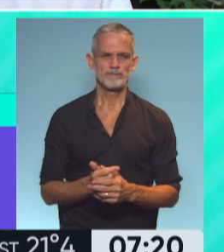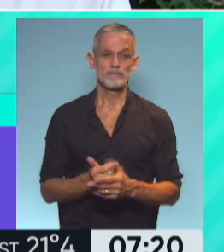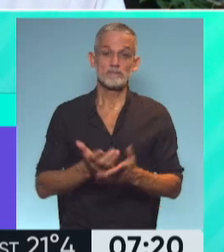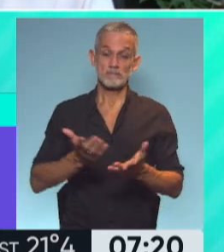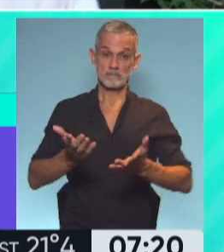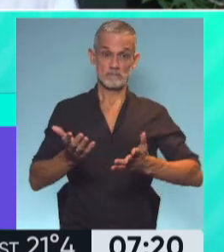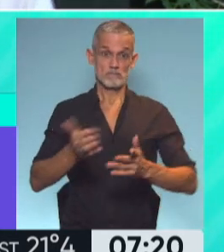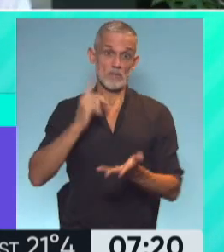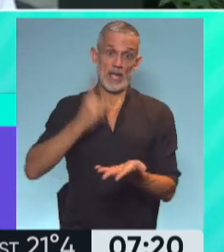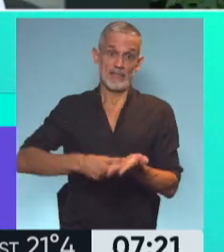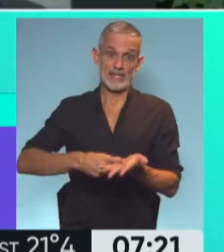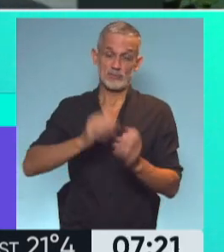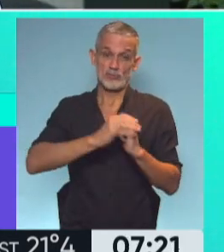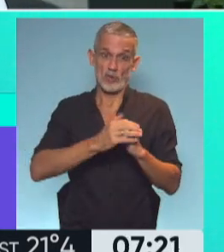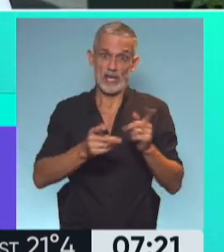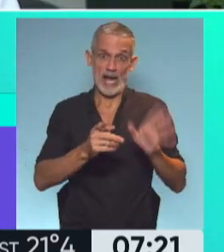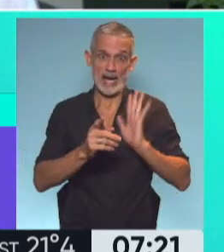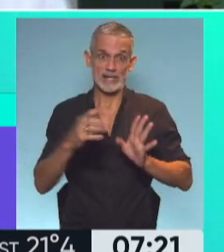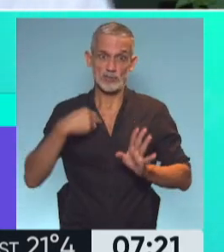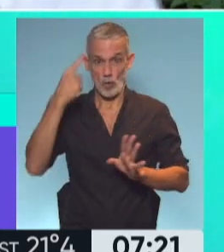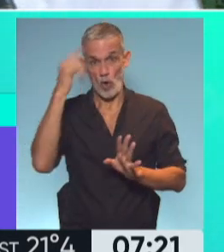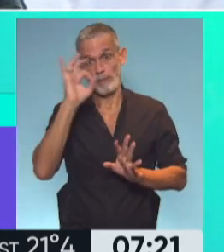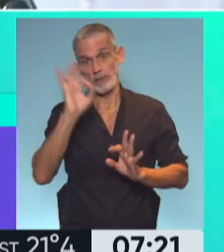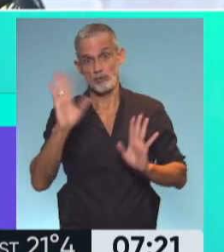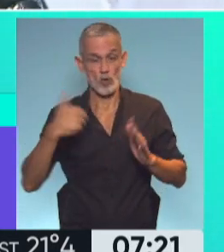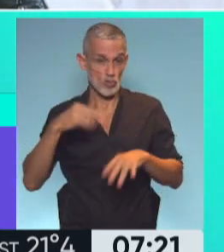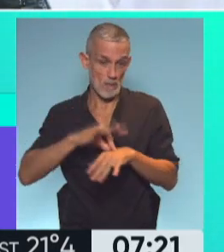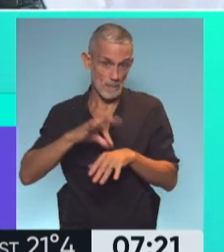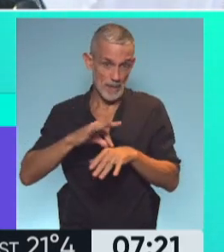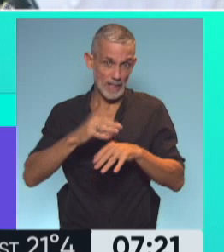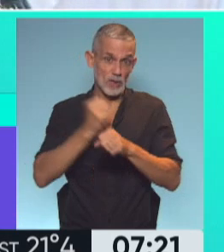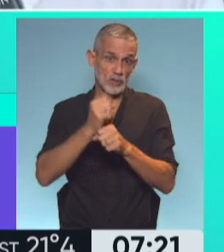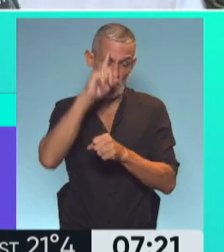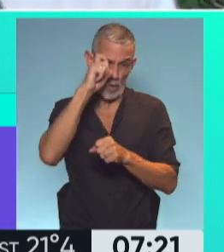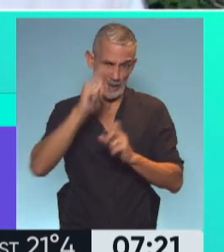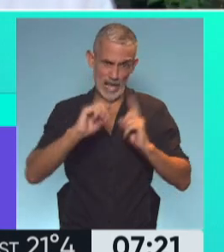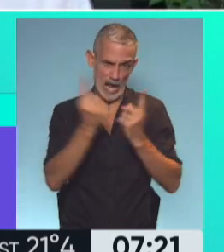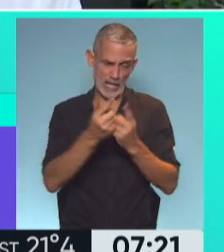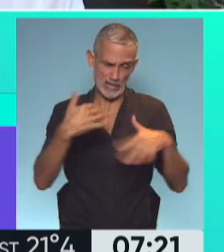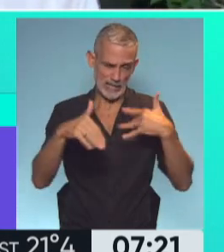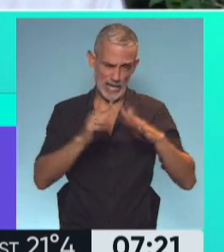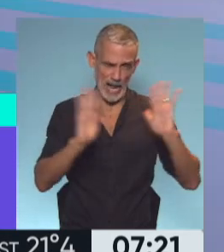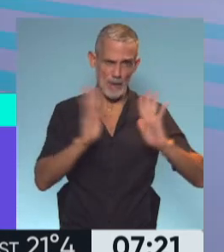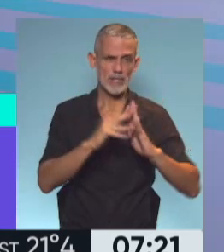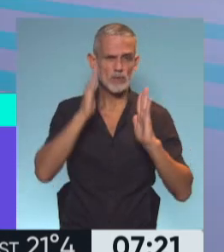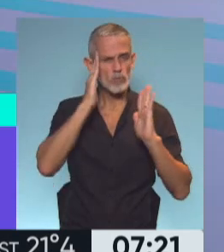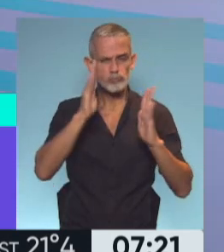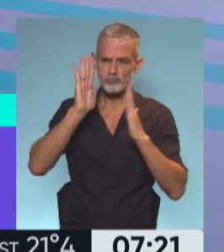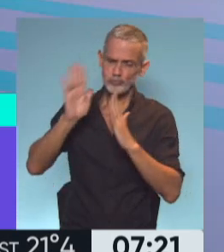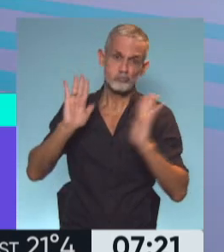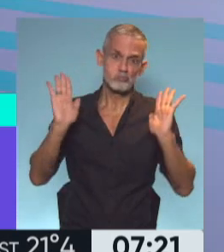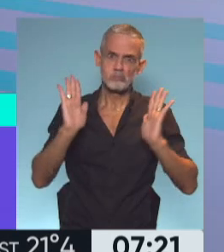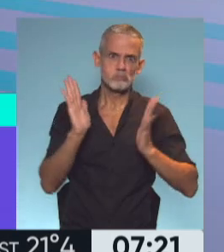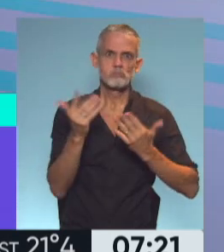Bueno, es una decisión de Larreta. Yo doy una opinión como médico intensivista. Claro. Esto es un enfoque muy particular, puede